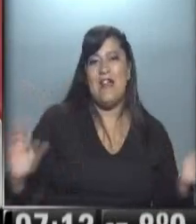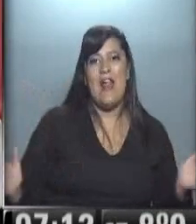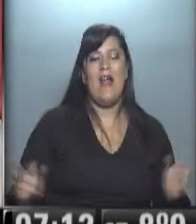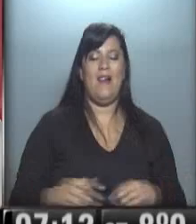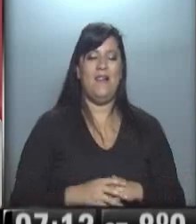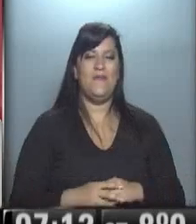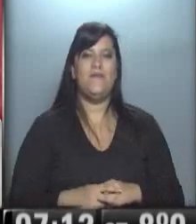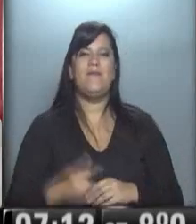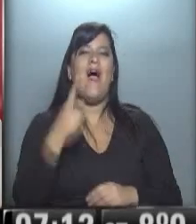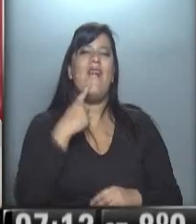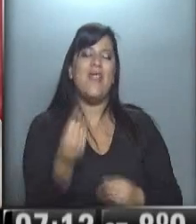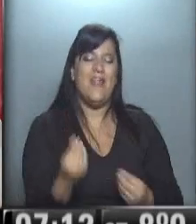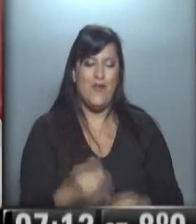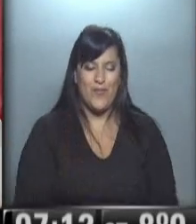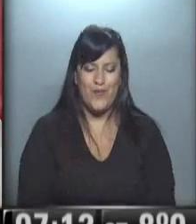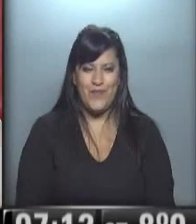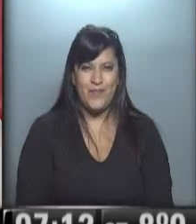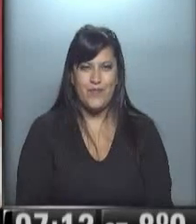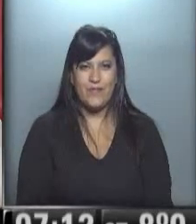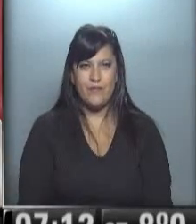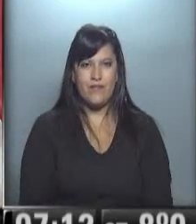nieto de salud. Vamos a compartirlas.